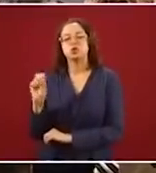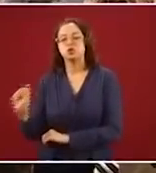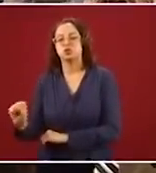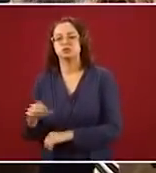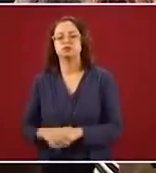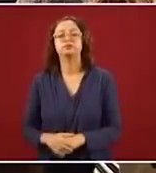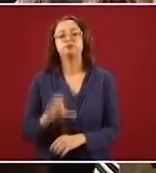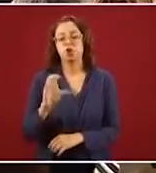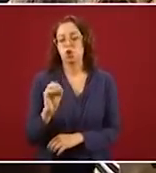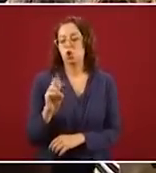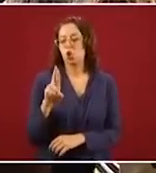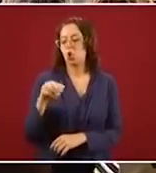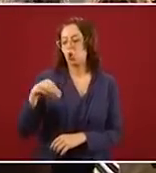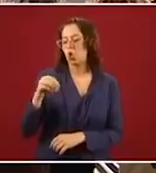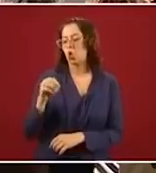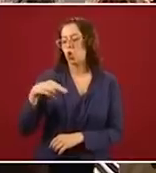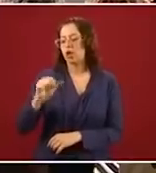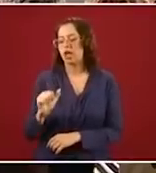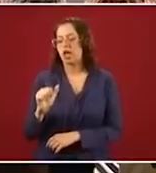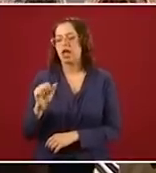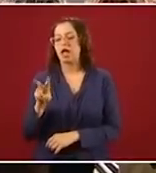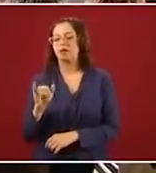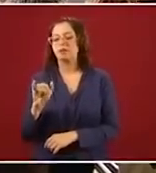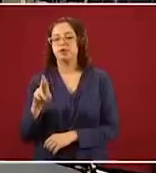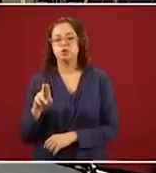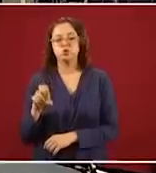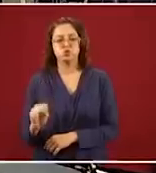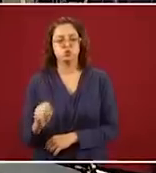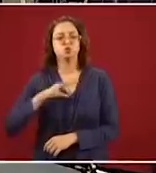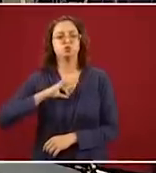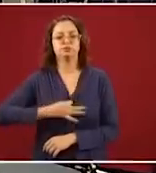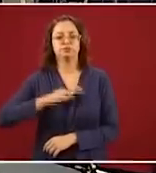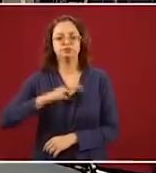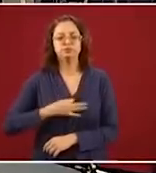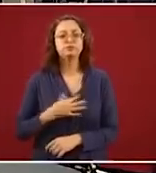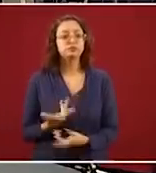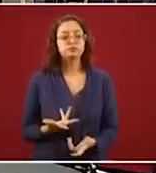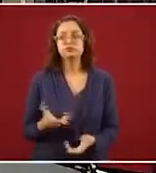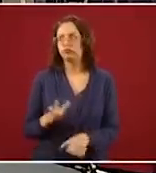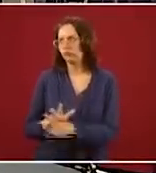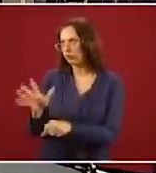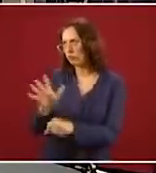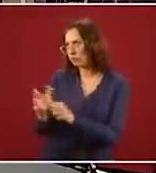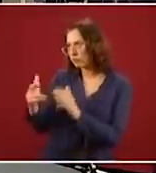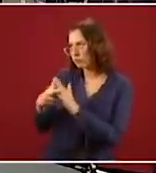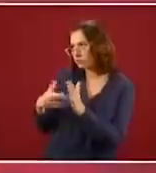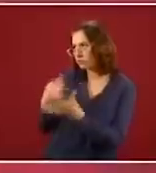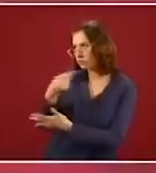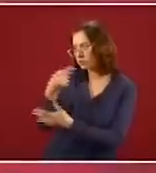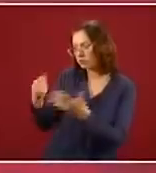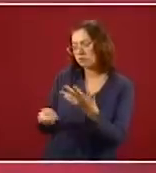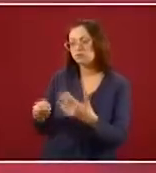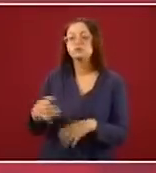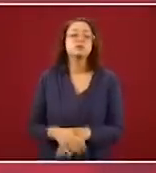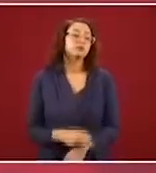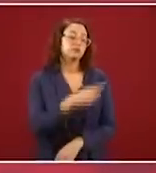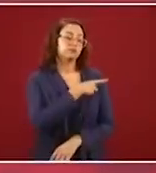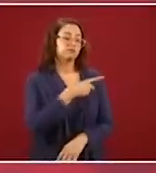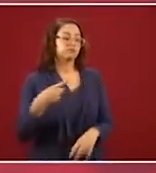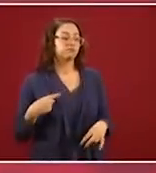coronavirus. ¿Cuáles son las instrucciones a que estemos pendientes, como lo